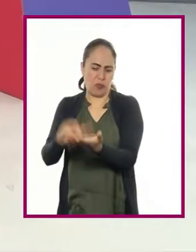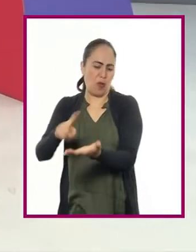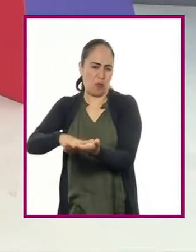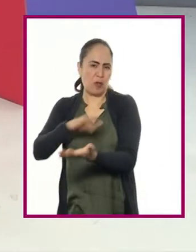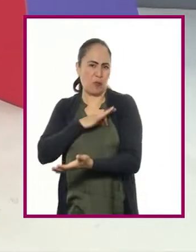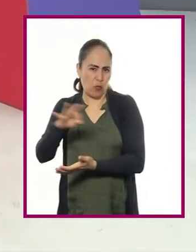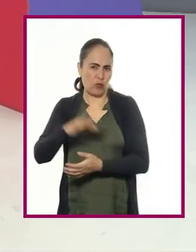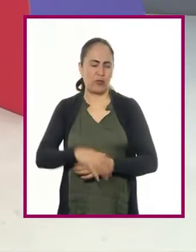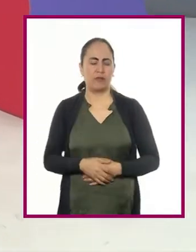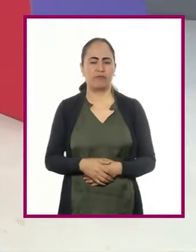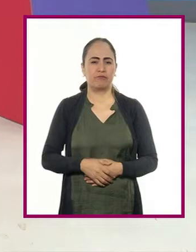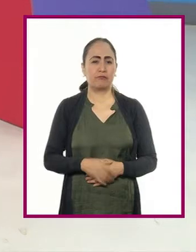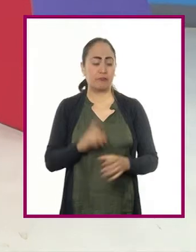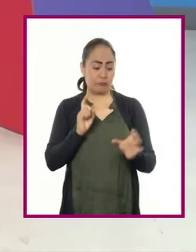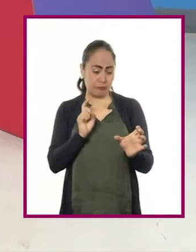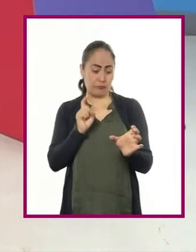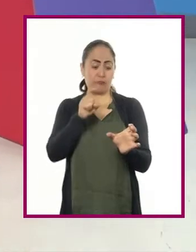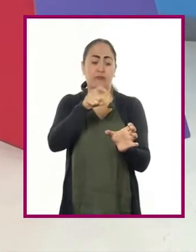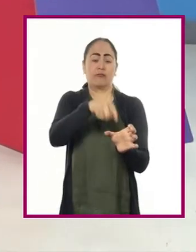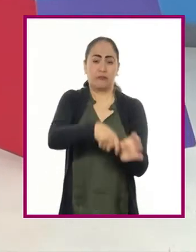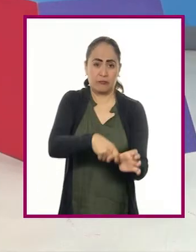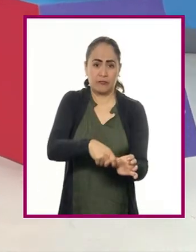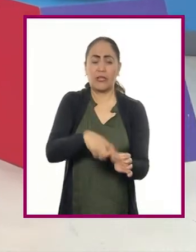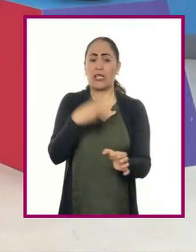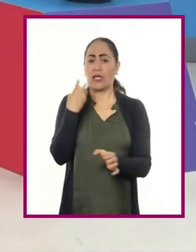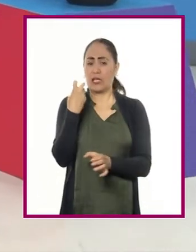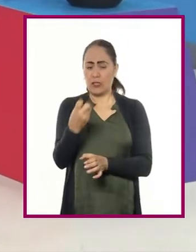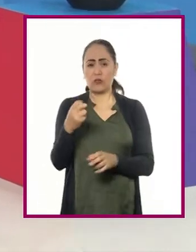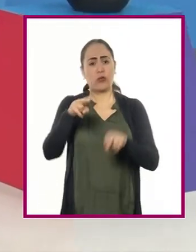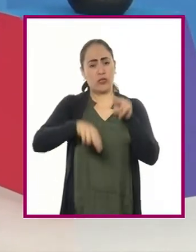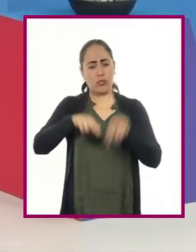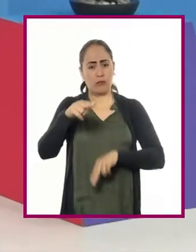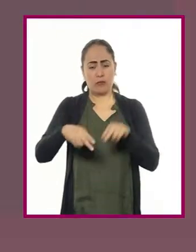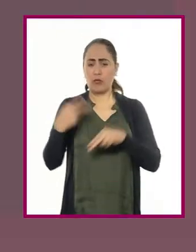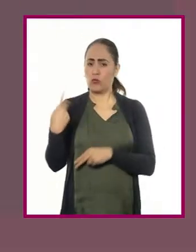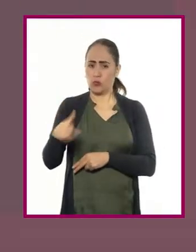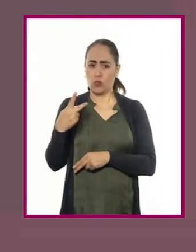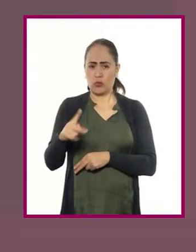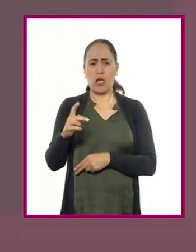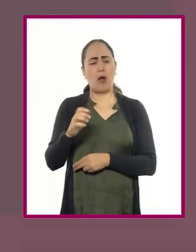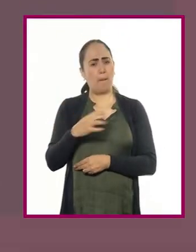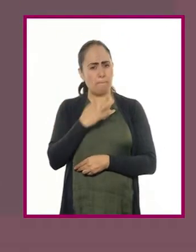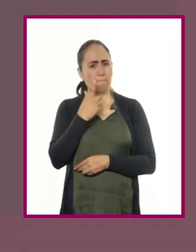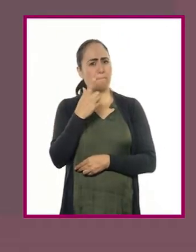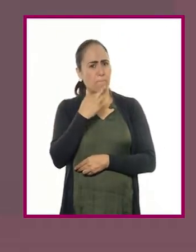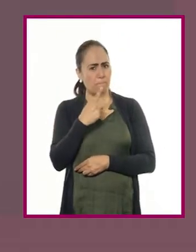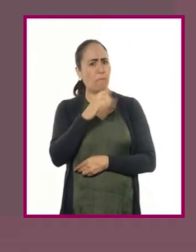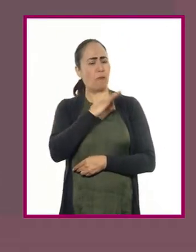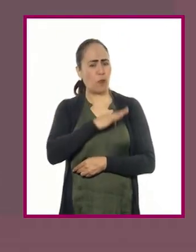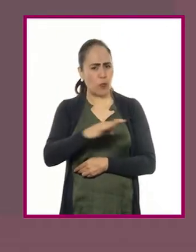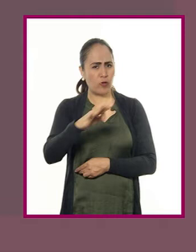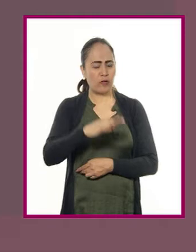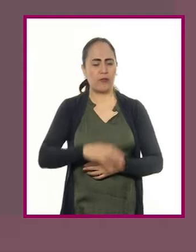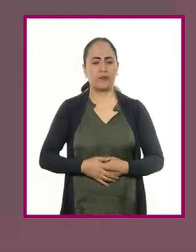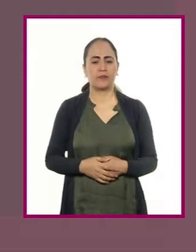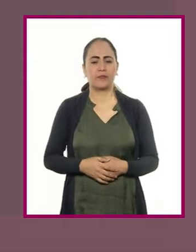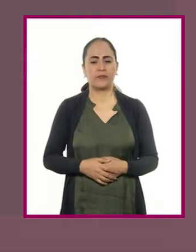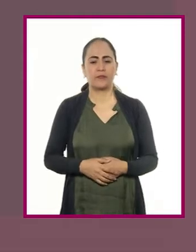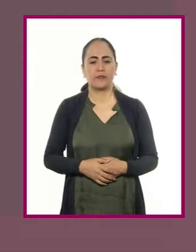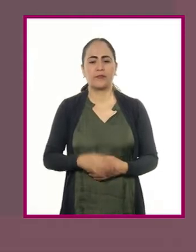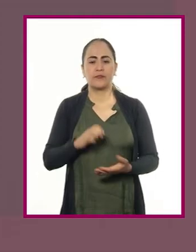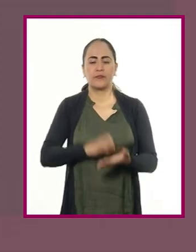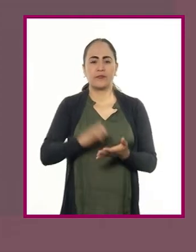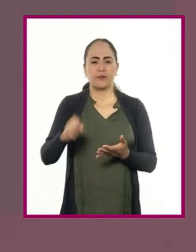corporación podía brindar oportunidades de mejorar su nivel de vida a los individuos dentro de la sociedad novohispana. Por